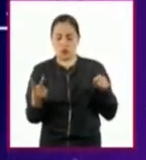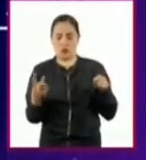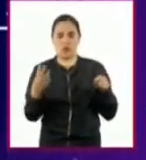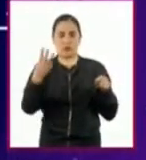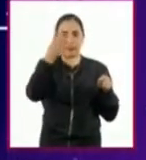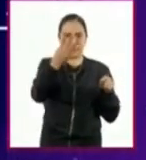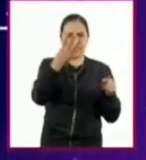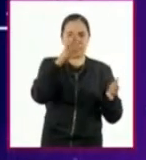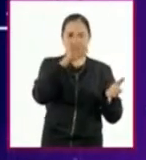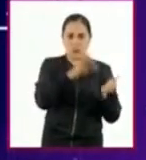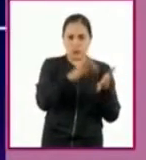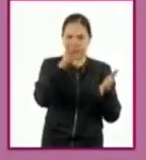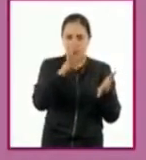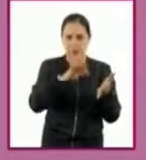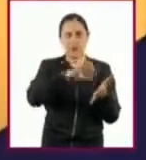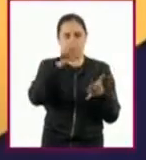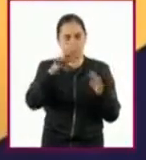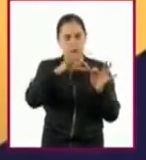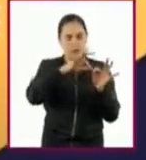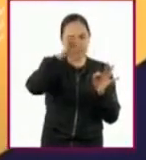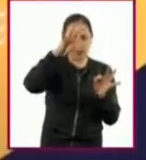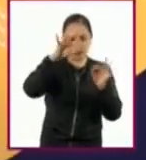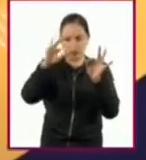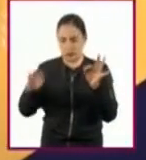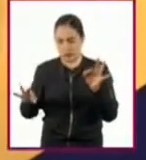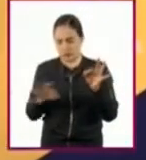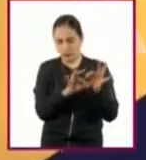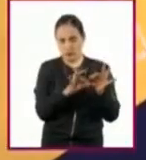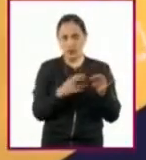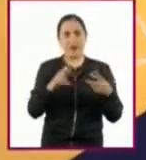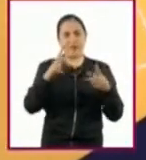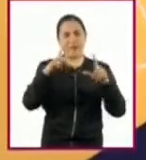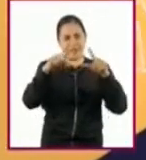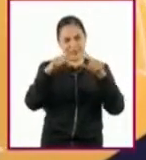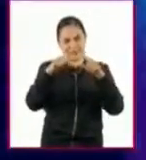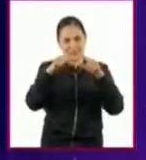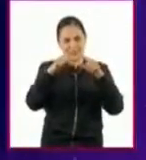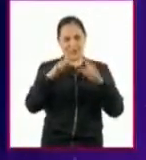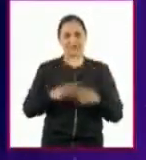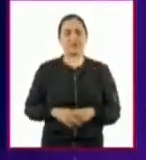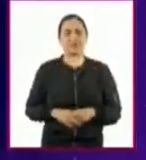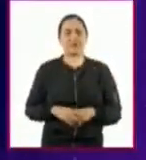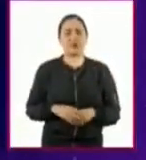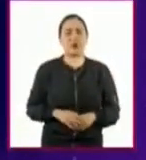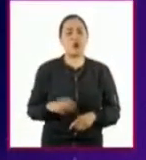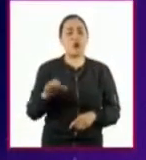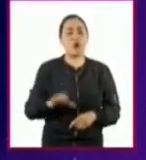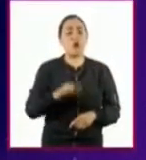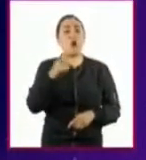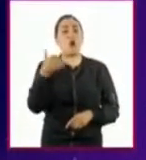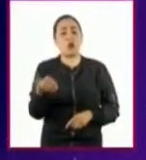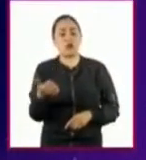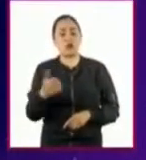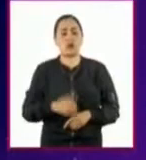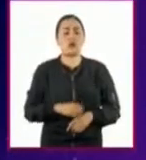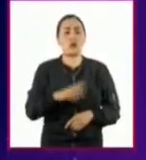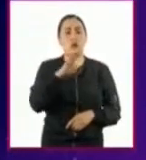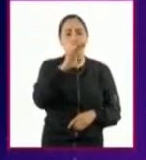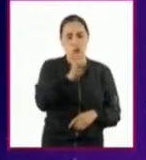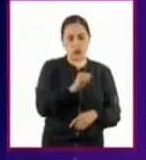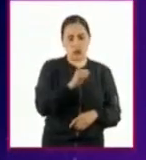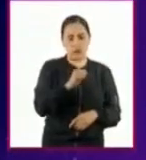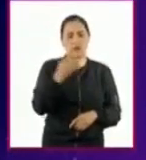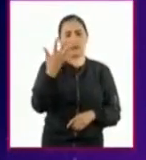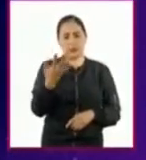triángulo. Ahora sigamos el mismo procedimiento e intentemos trazar el triángulo de lados 9, 5